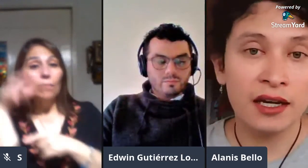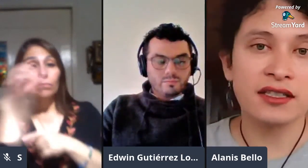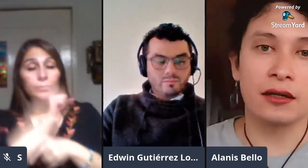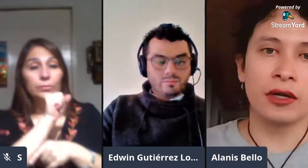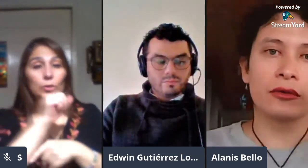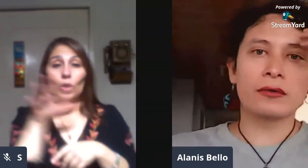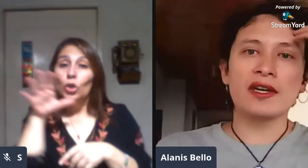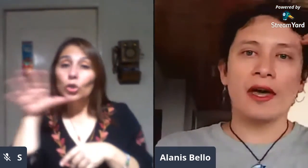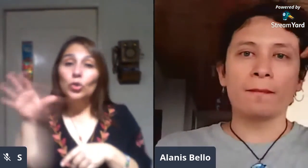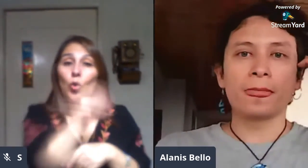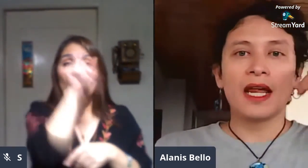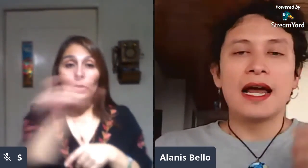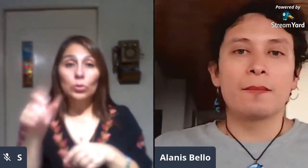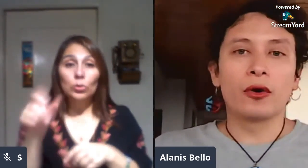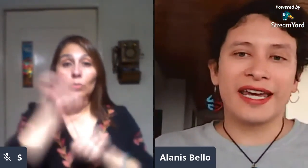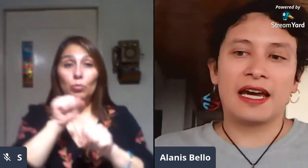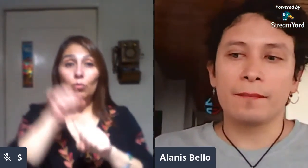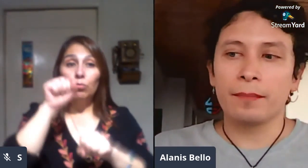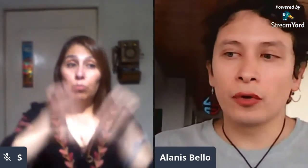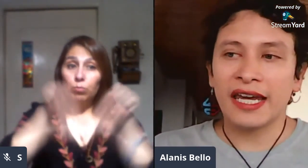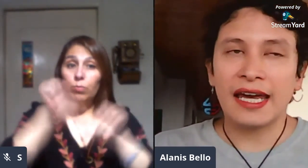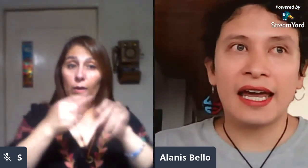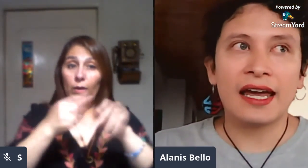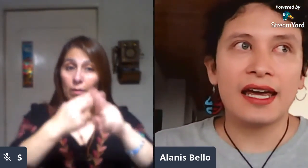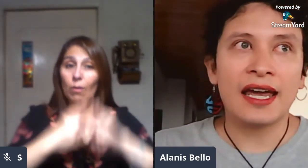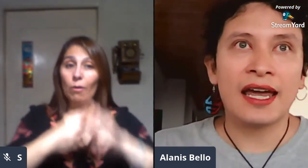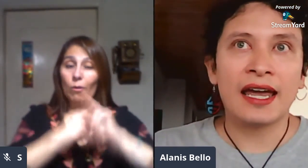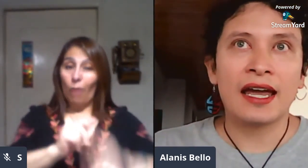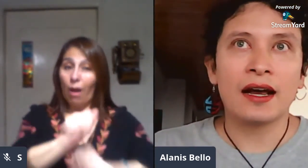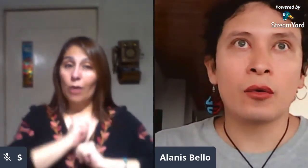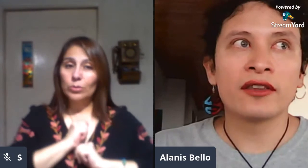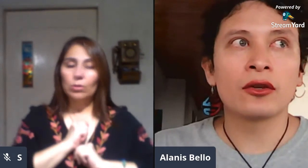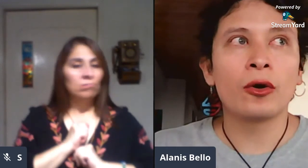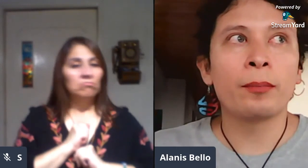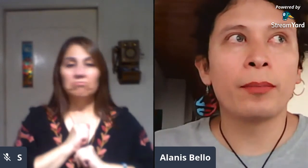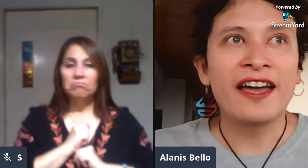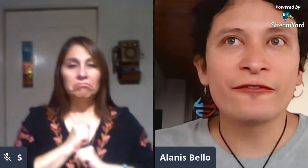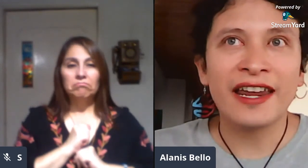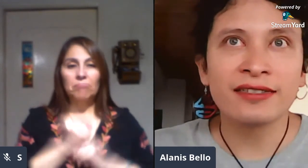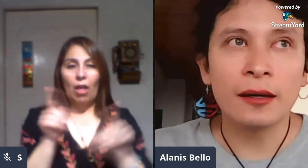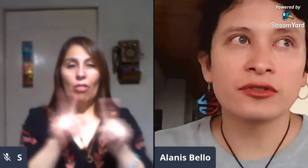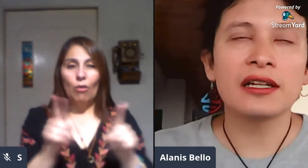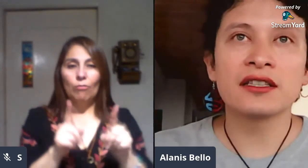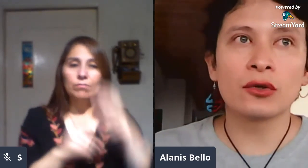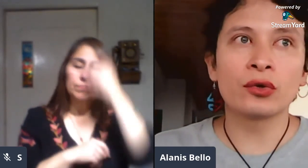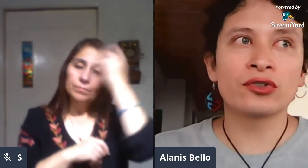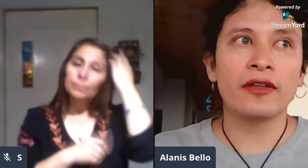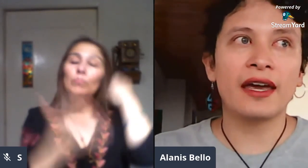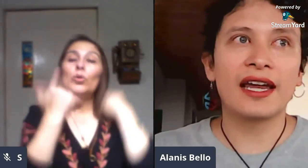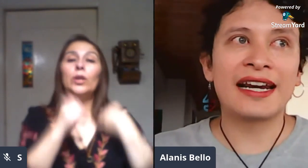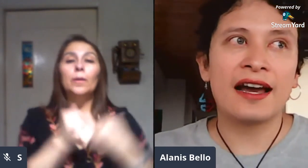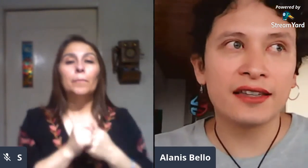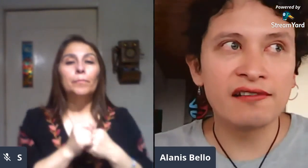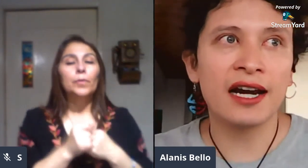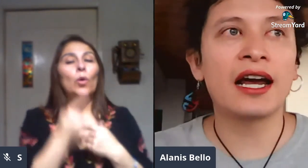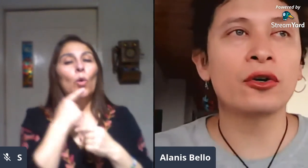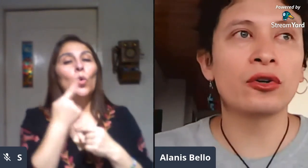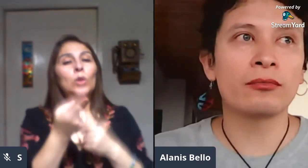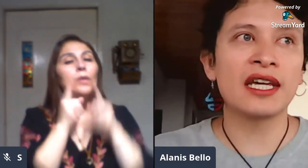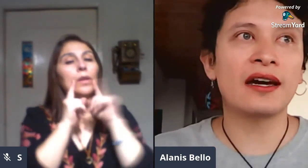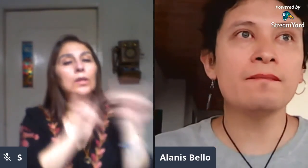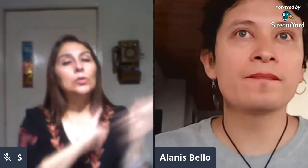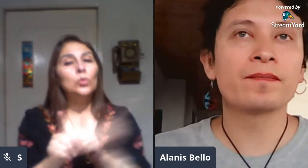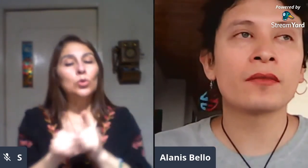personas pueden ejercer un autocuidado. ¿Por qué? Porque cuando enfrentamos el discurso de reactivar